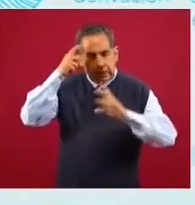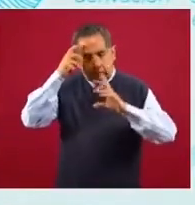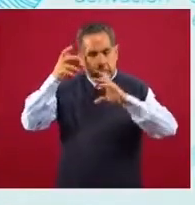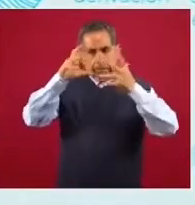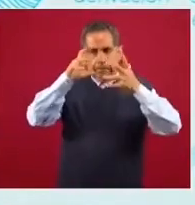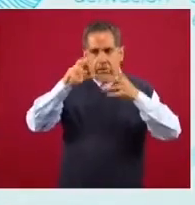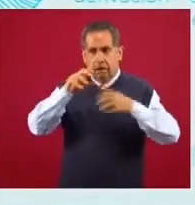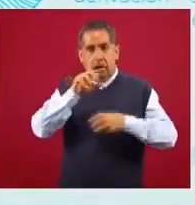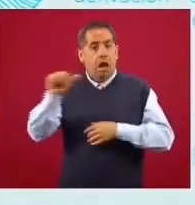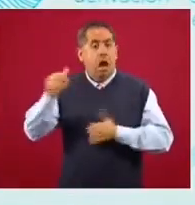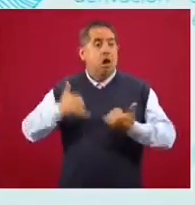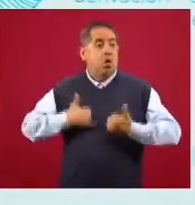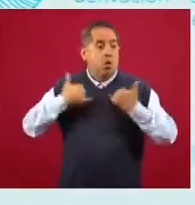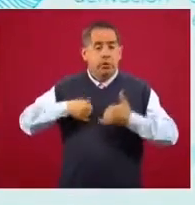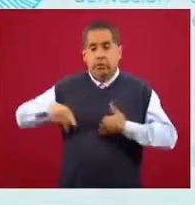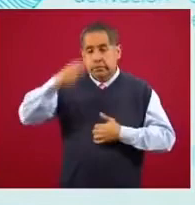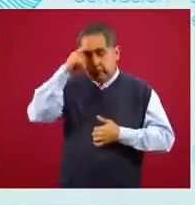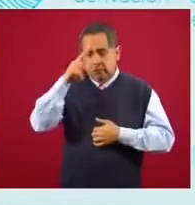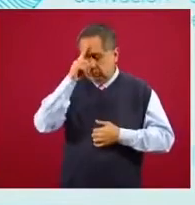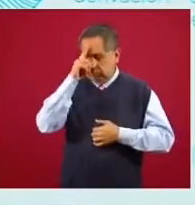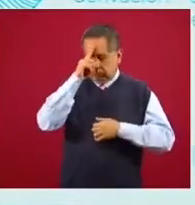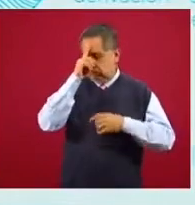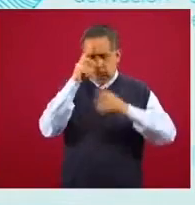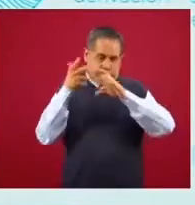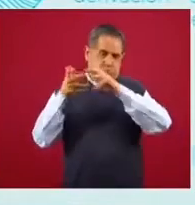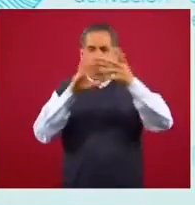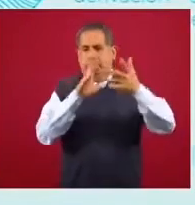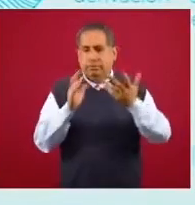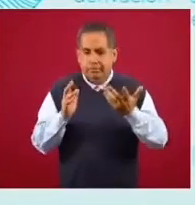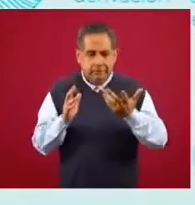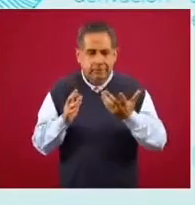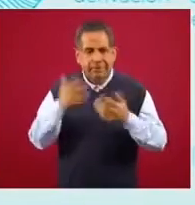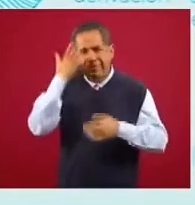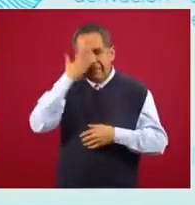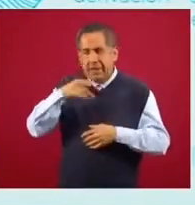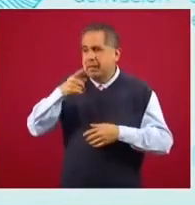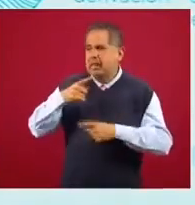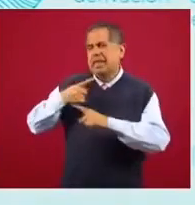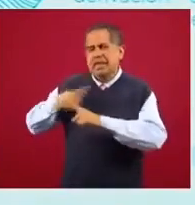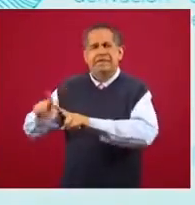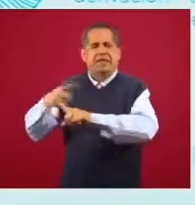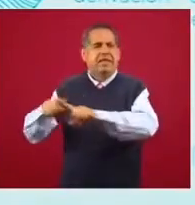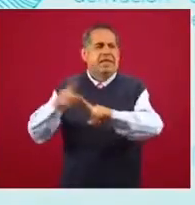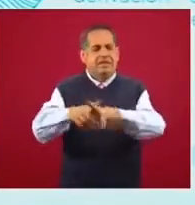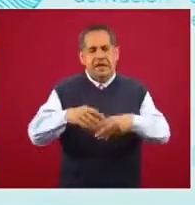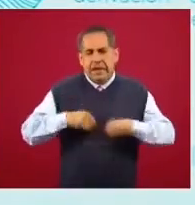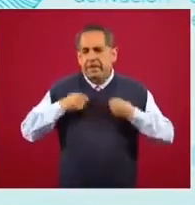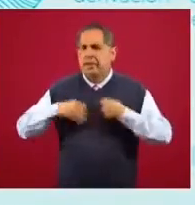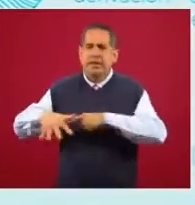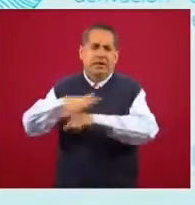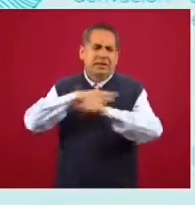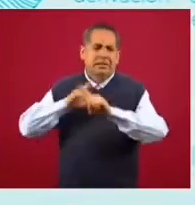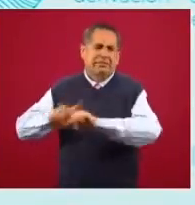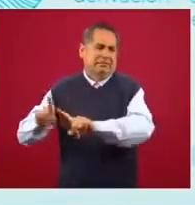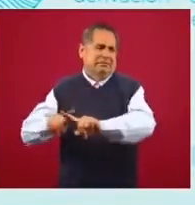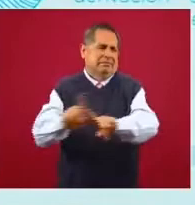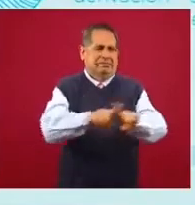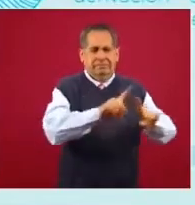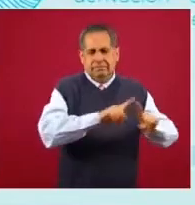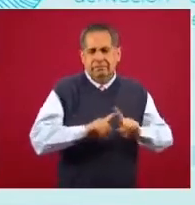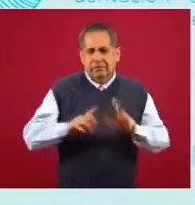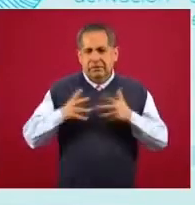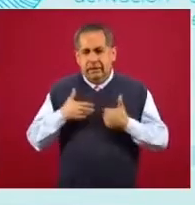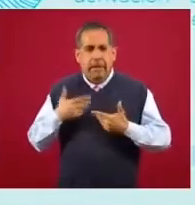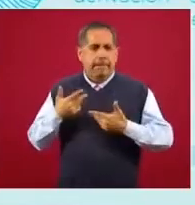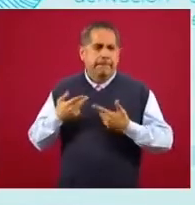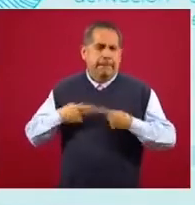las juventudes de México, comprendiendo las diversidades de contextos, de entornos en los que se